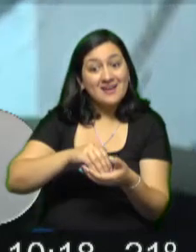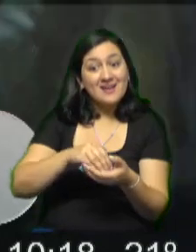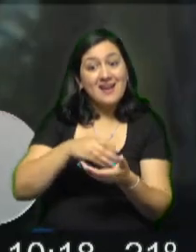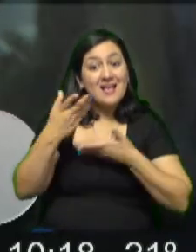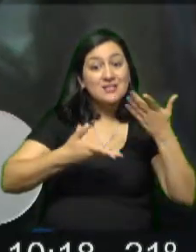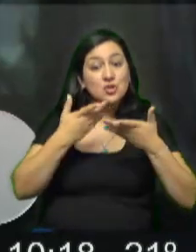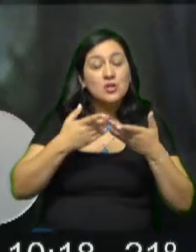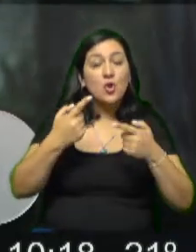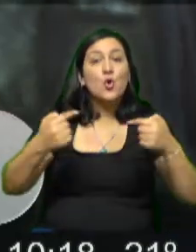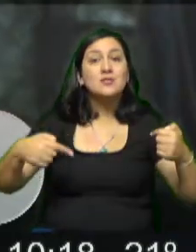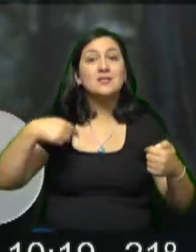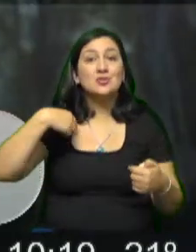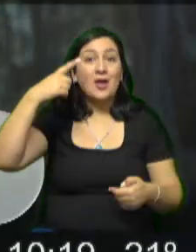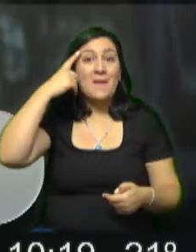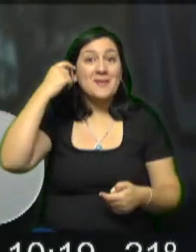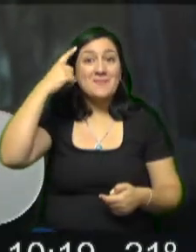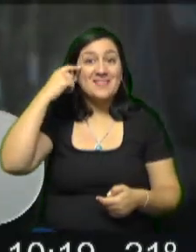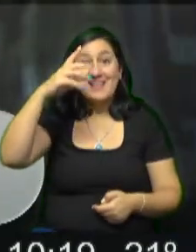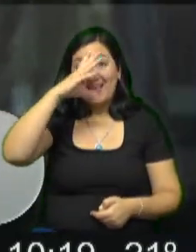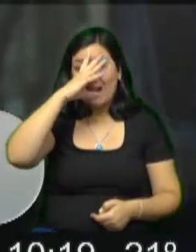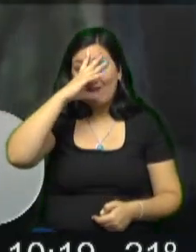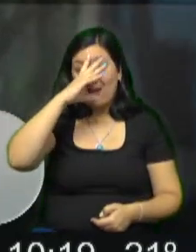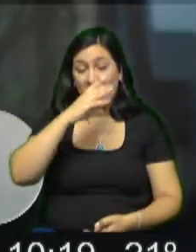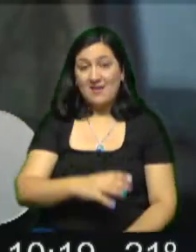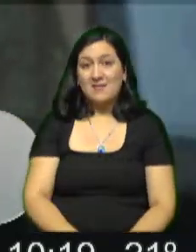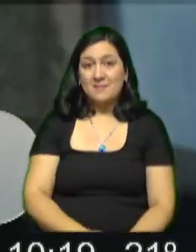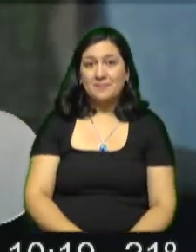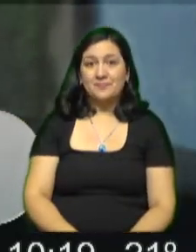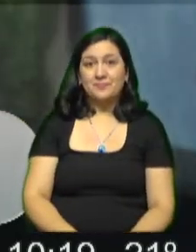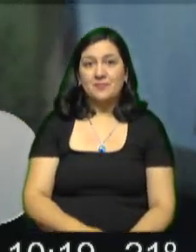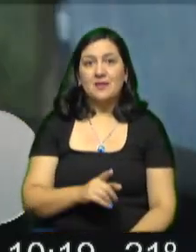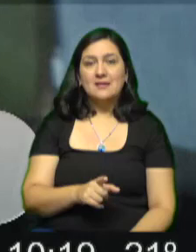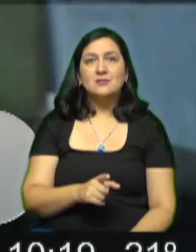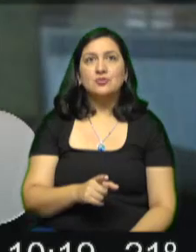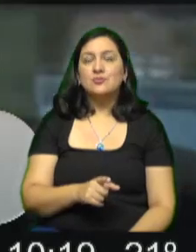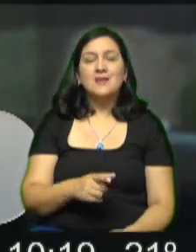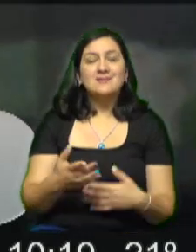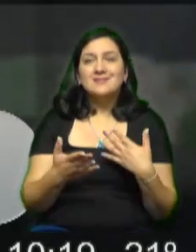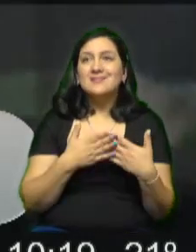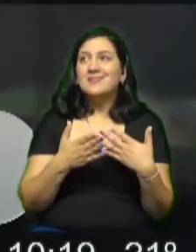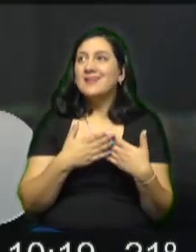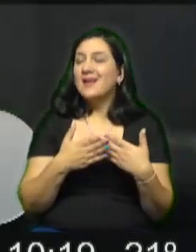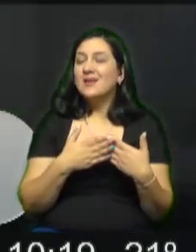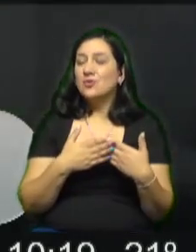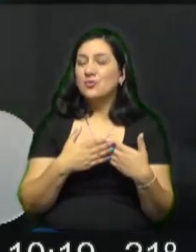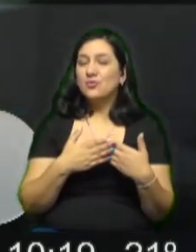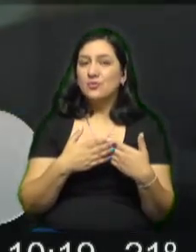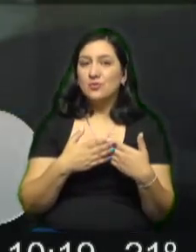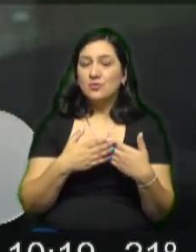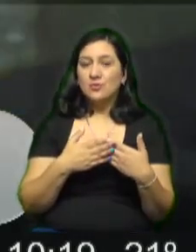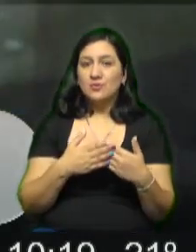experimenté como espectador en el carnaval, sobre todo esos fenómenos tan cercanos, o lo son de